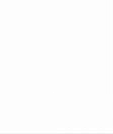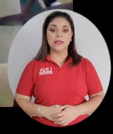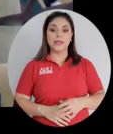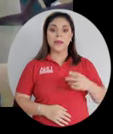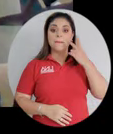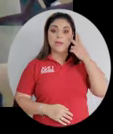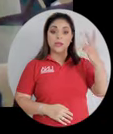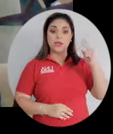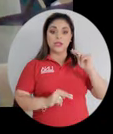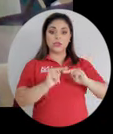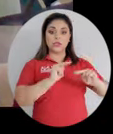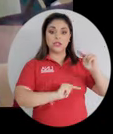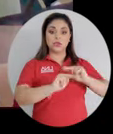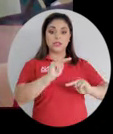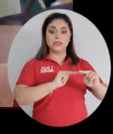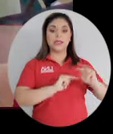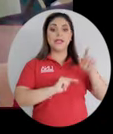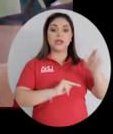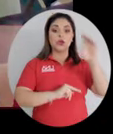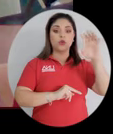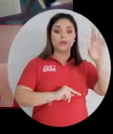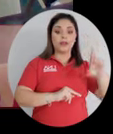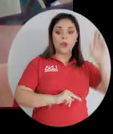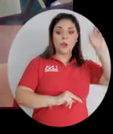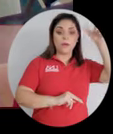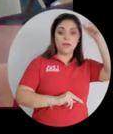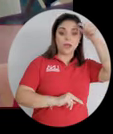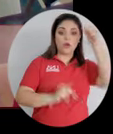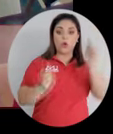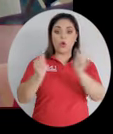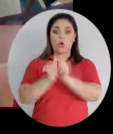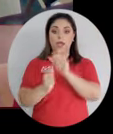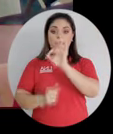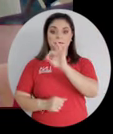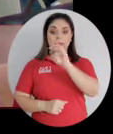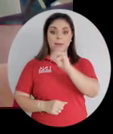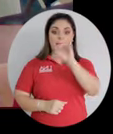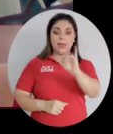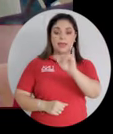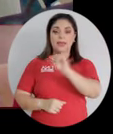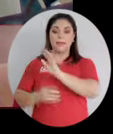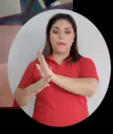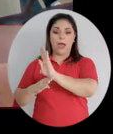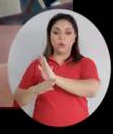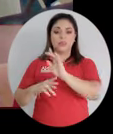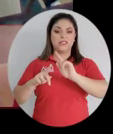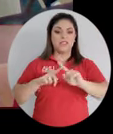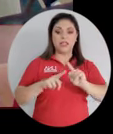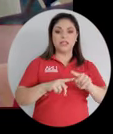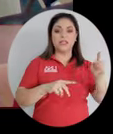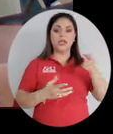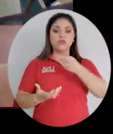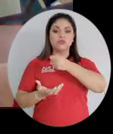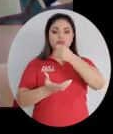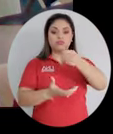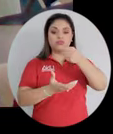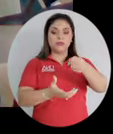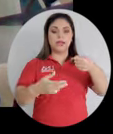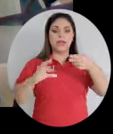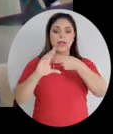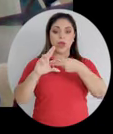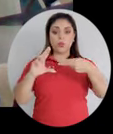partir de las negociaciones que hizo el gobierno de Costa Rica con el Fondo Monetario Internacional y los diferentes bancos y